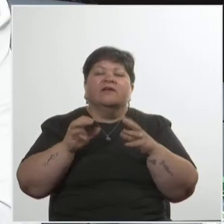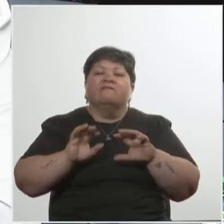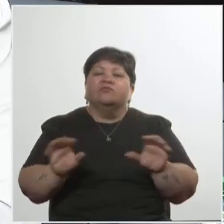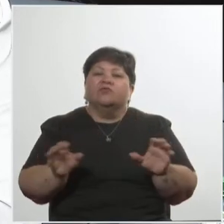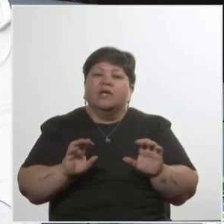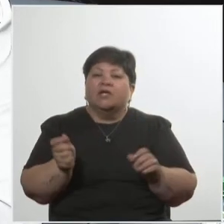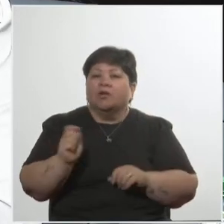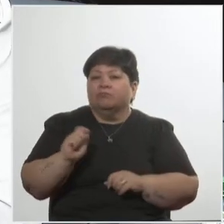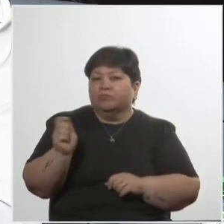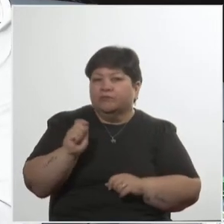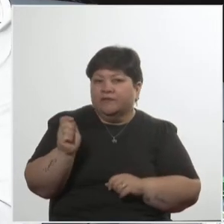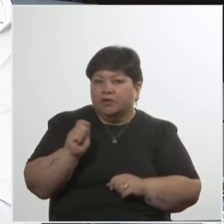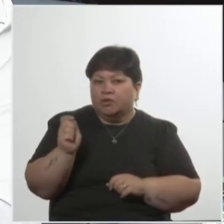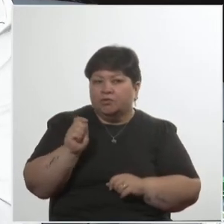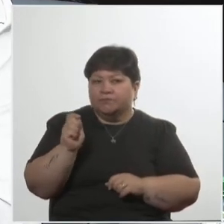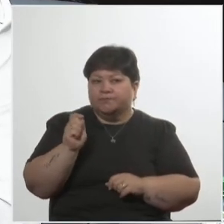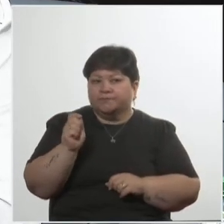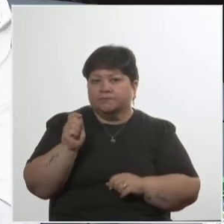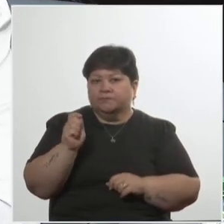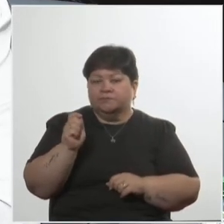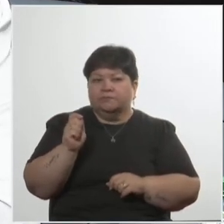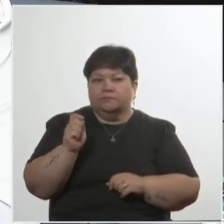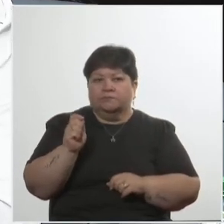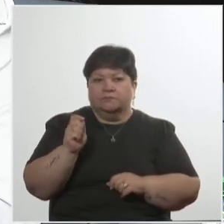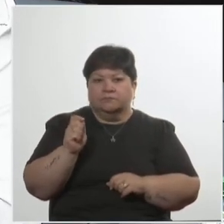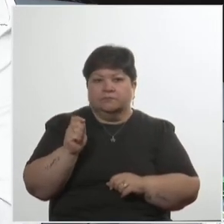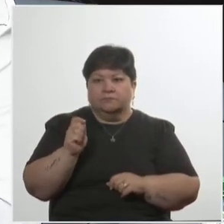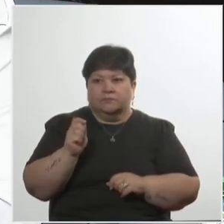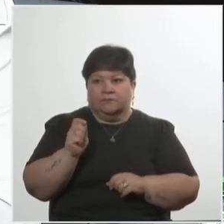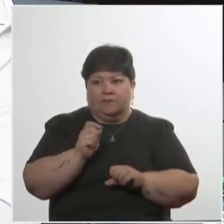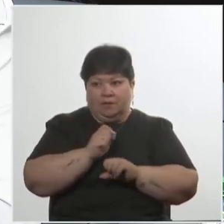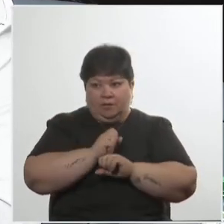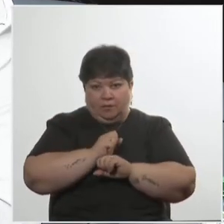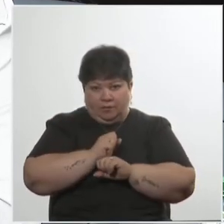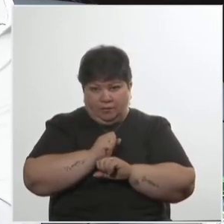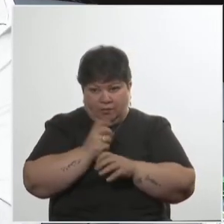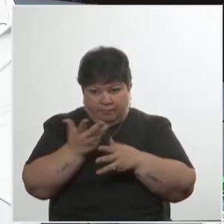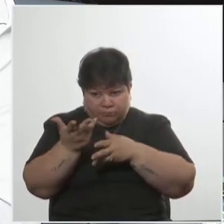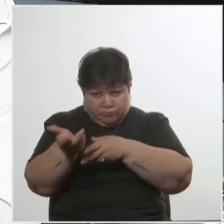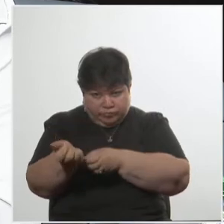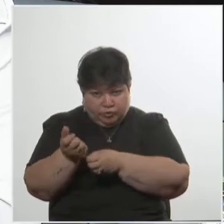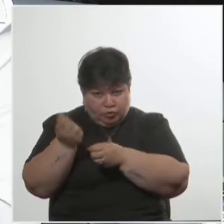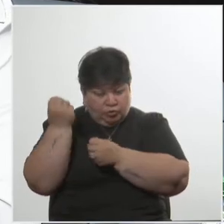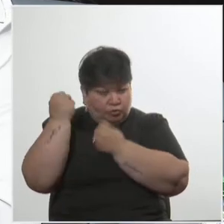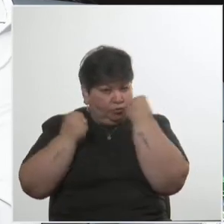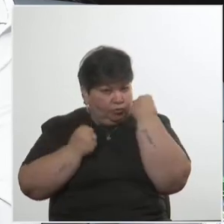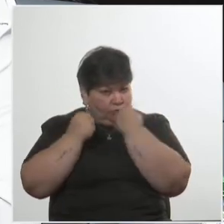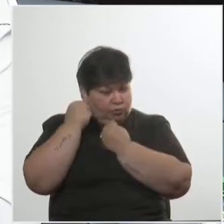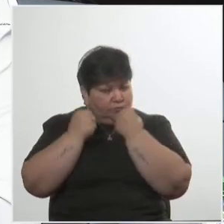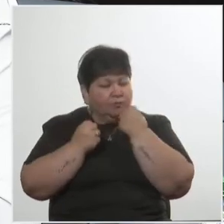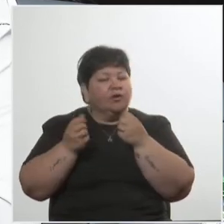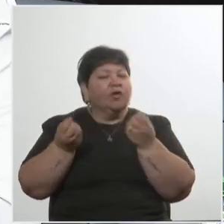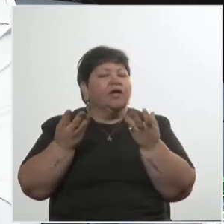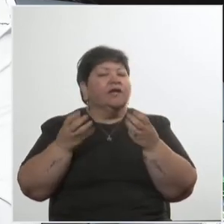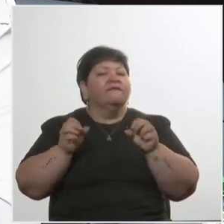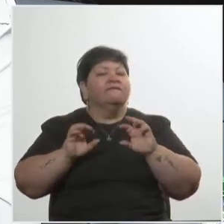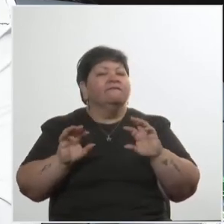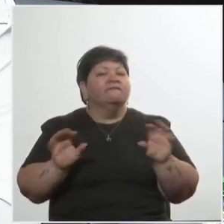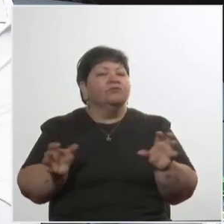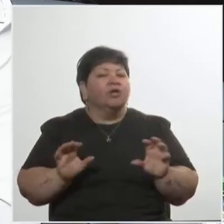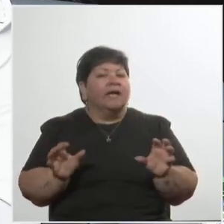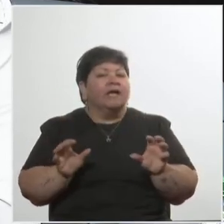públicos tuvieron fueron reparados los funcionarios públicos tenían algo que se llamaba cuando